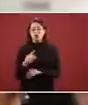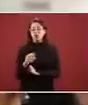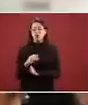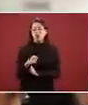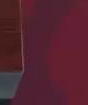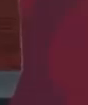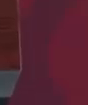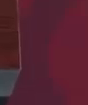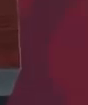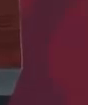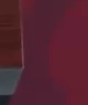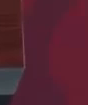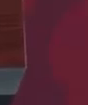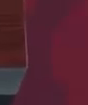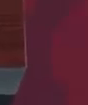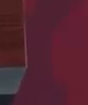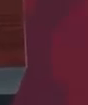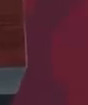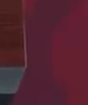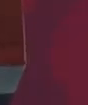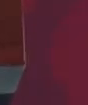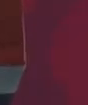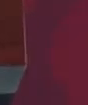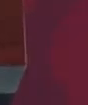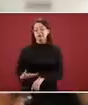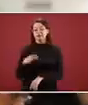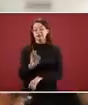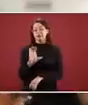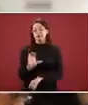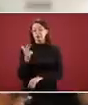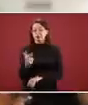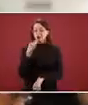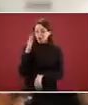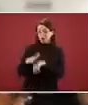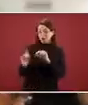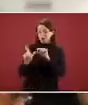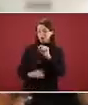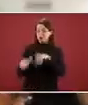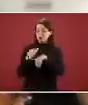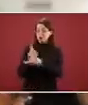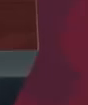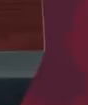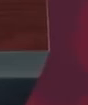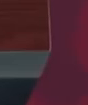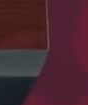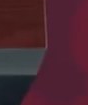Ángeles de Aguajare advirtió a Felipe Calderón de la situación que guardaba el país en materia del